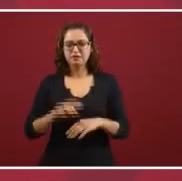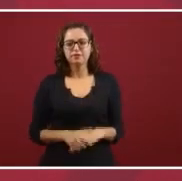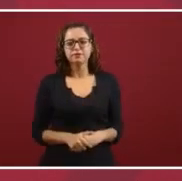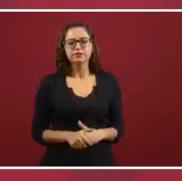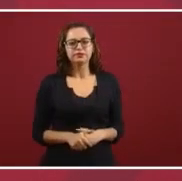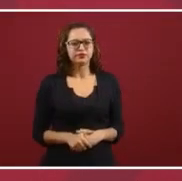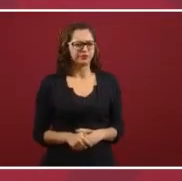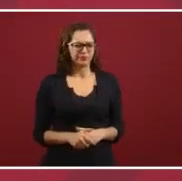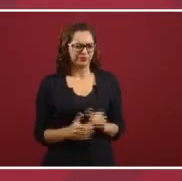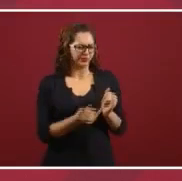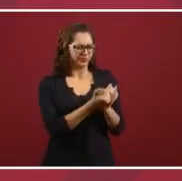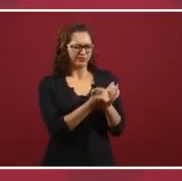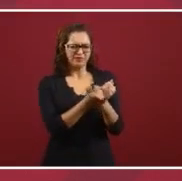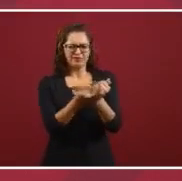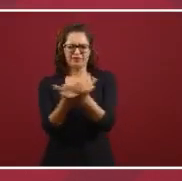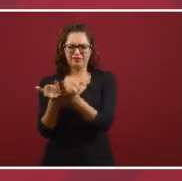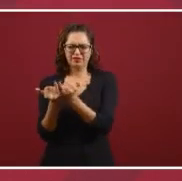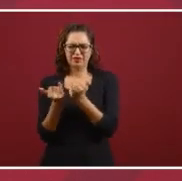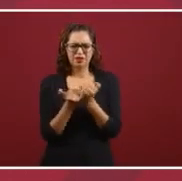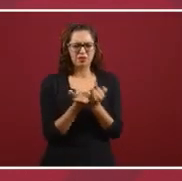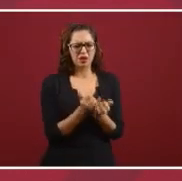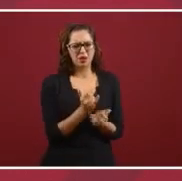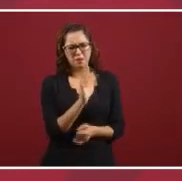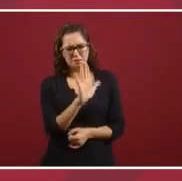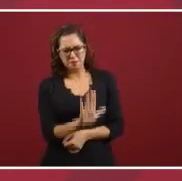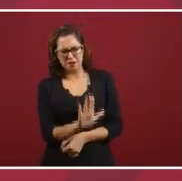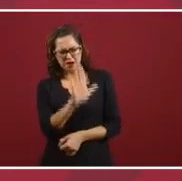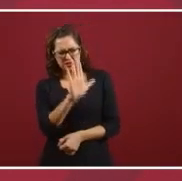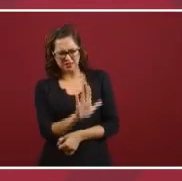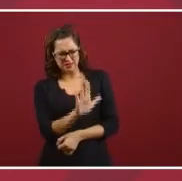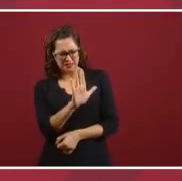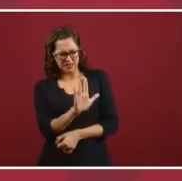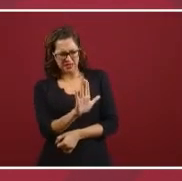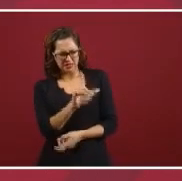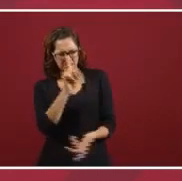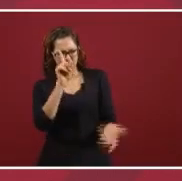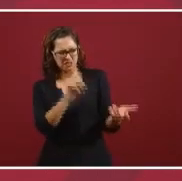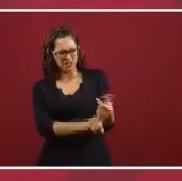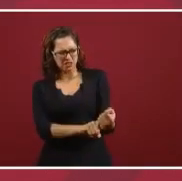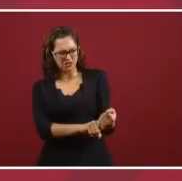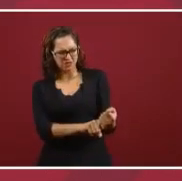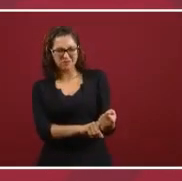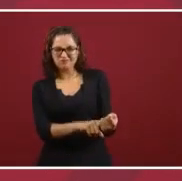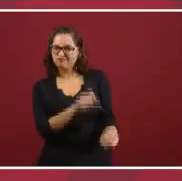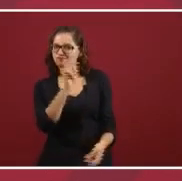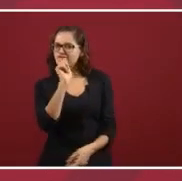gatopardismo, eso que consiste en que las cosas en apariencia cambian para seguir igual.